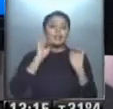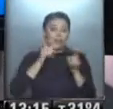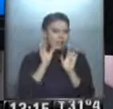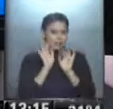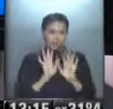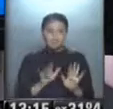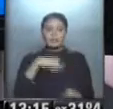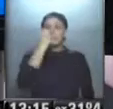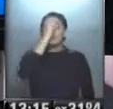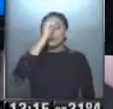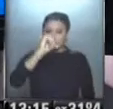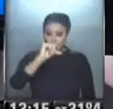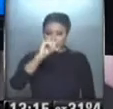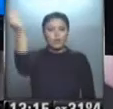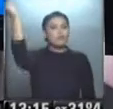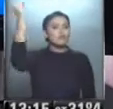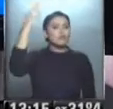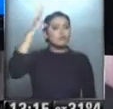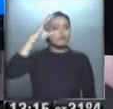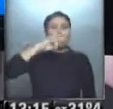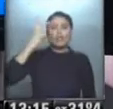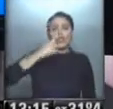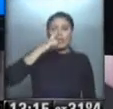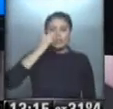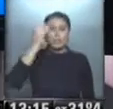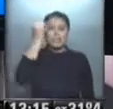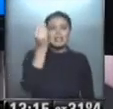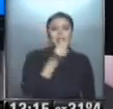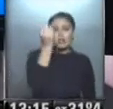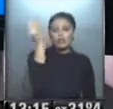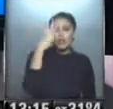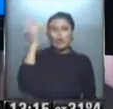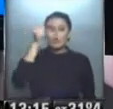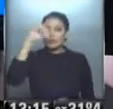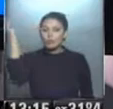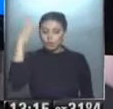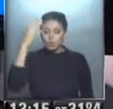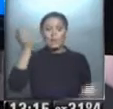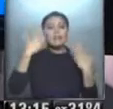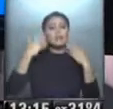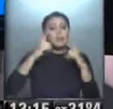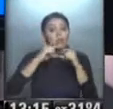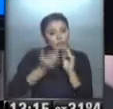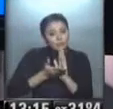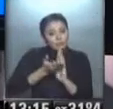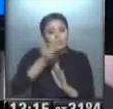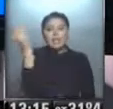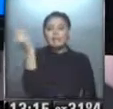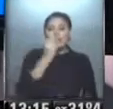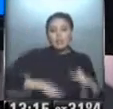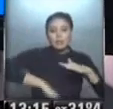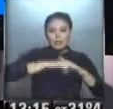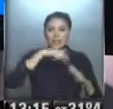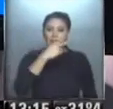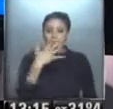ir. Sábado y domingo, sol al cuadrado, sol el sábado, sol el domingo. Las temperaturas se recuperan el sábado 25,